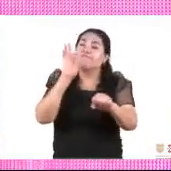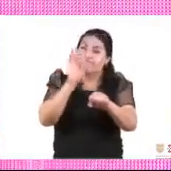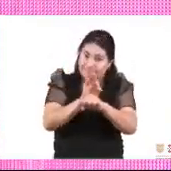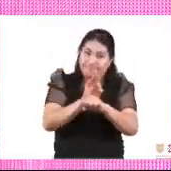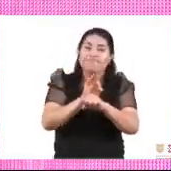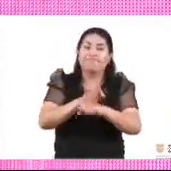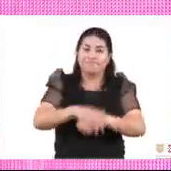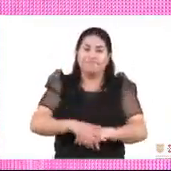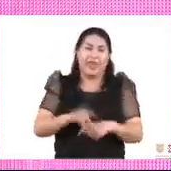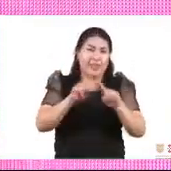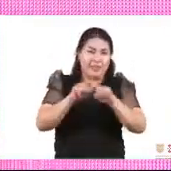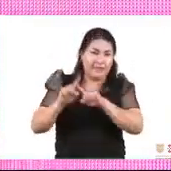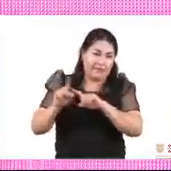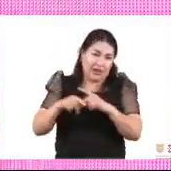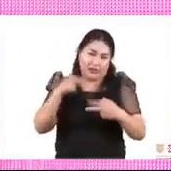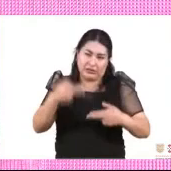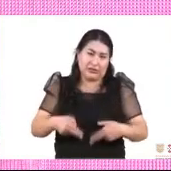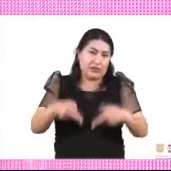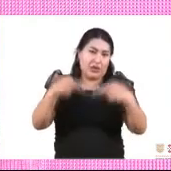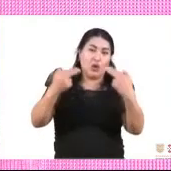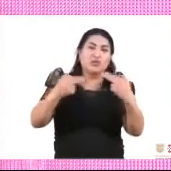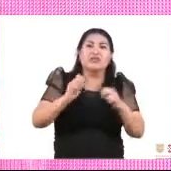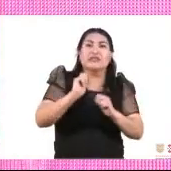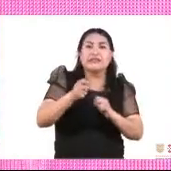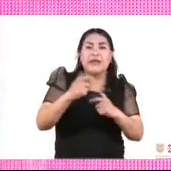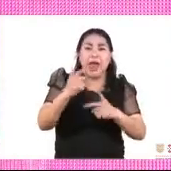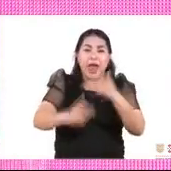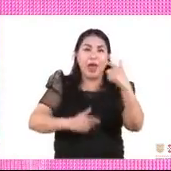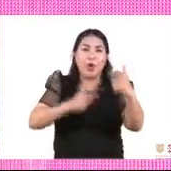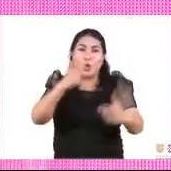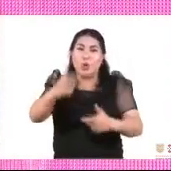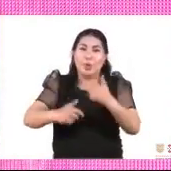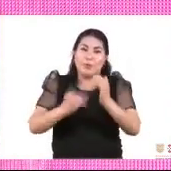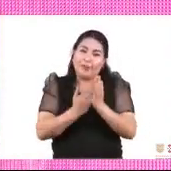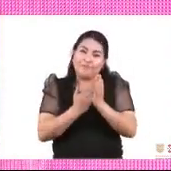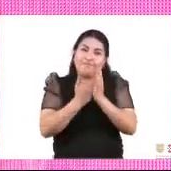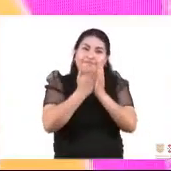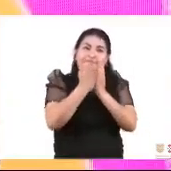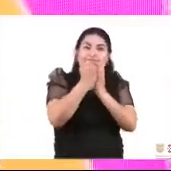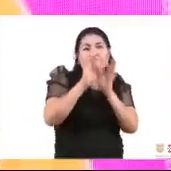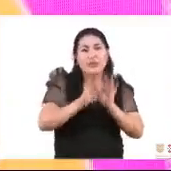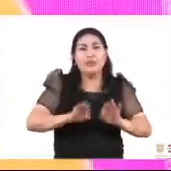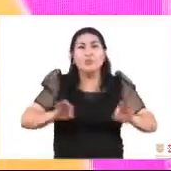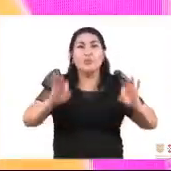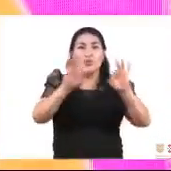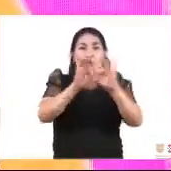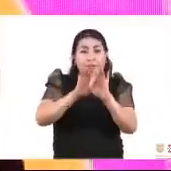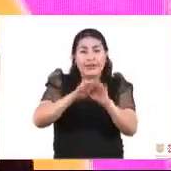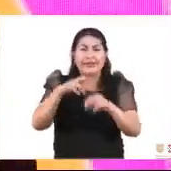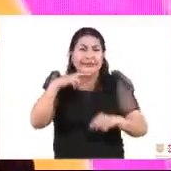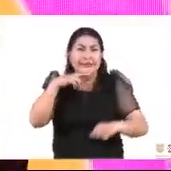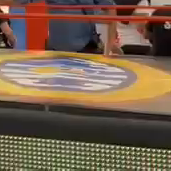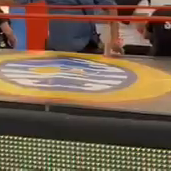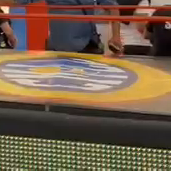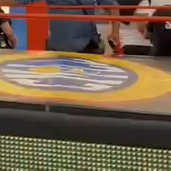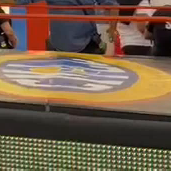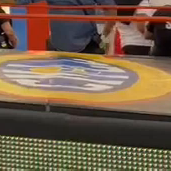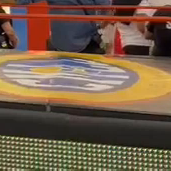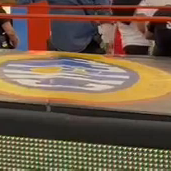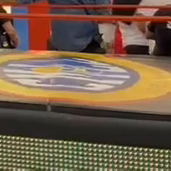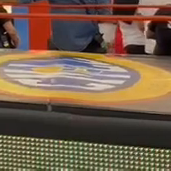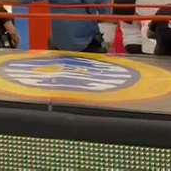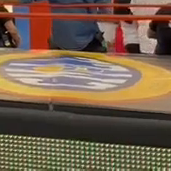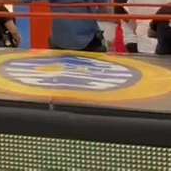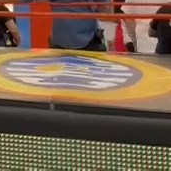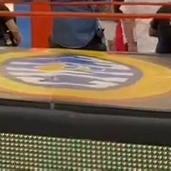de muchos giros que generan una economía importante e inmediata y una gran cantidad de empleo. Por su parte,